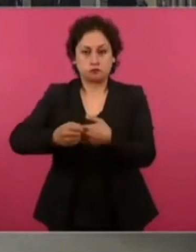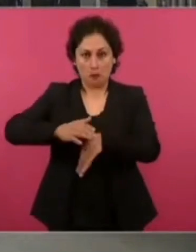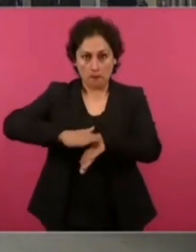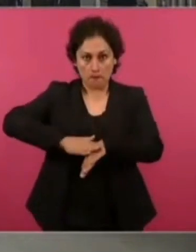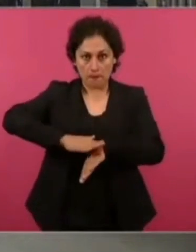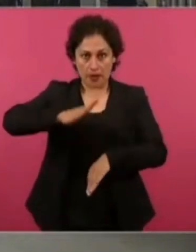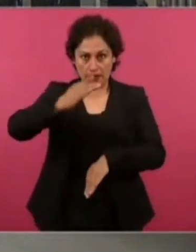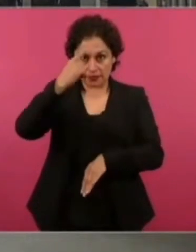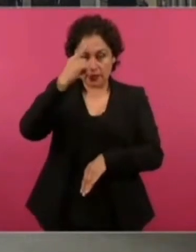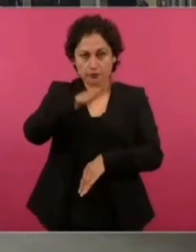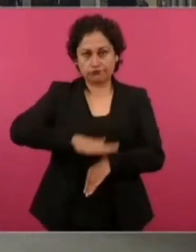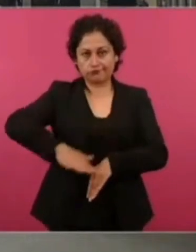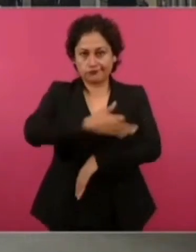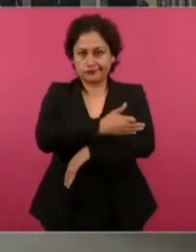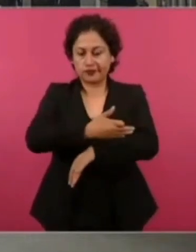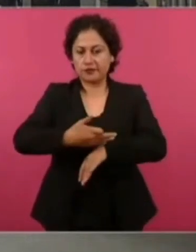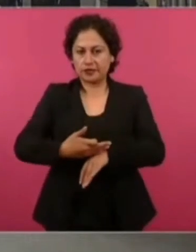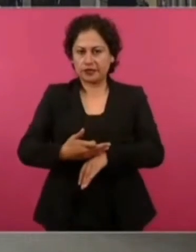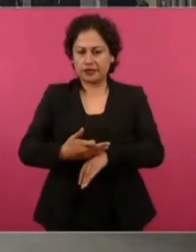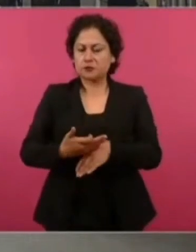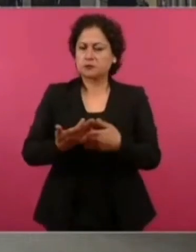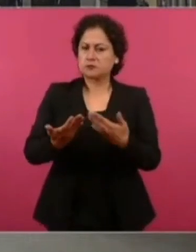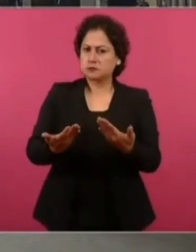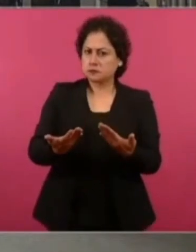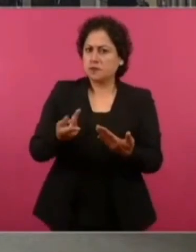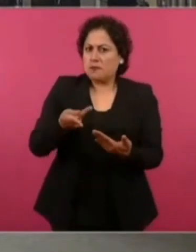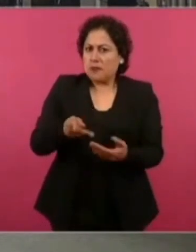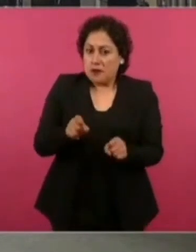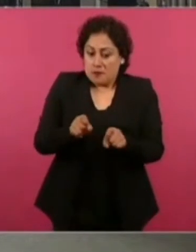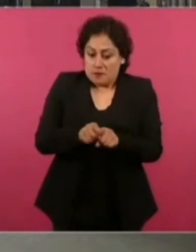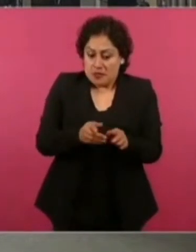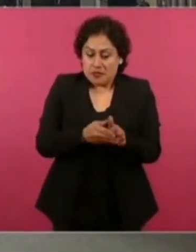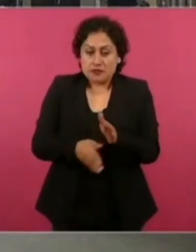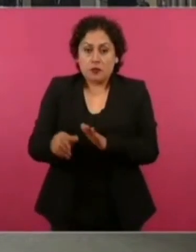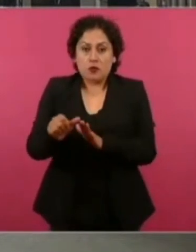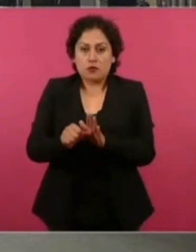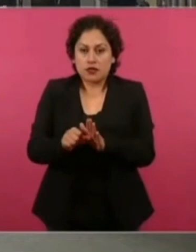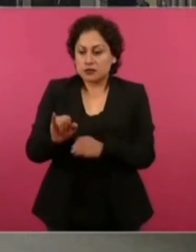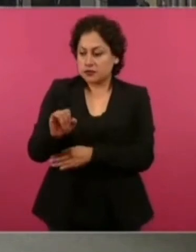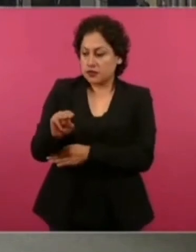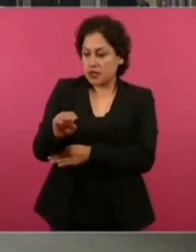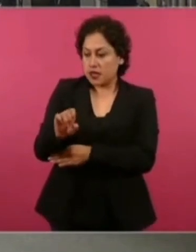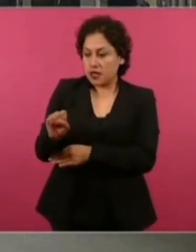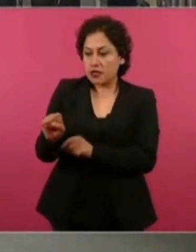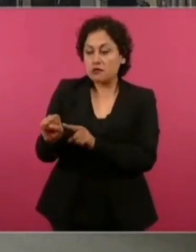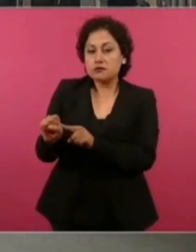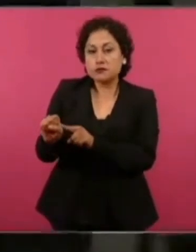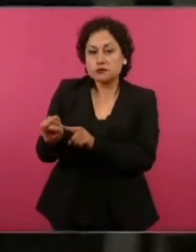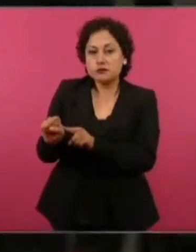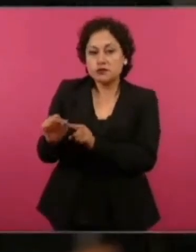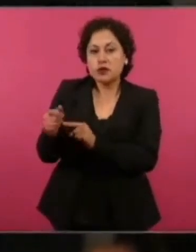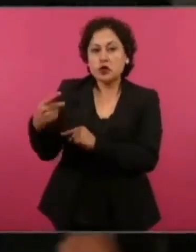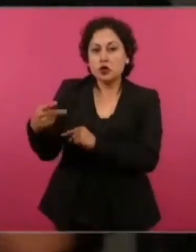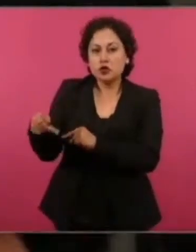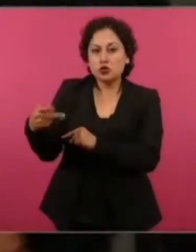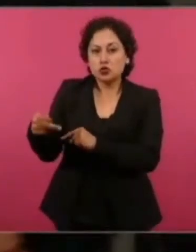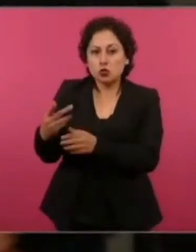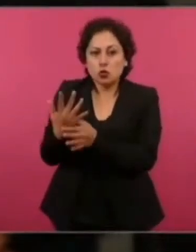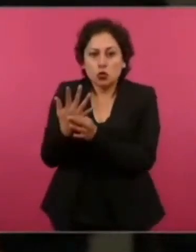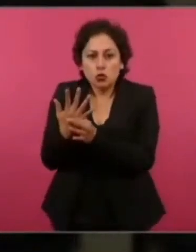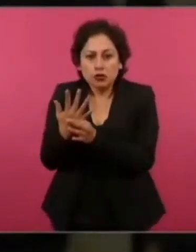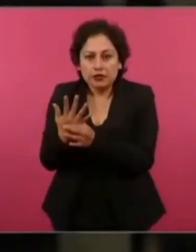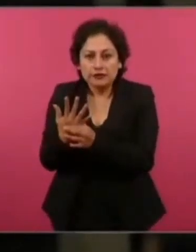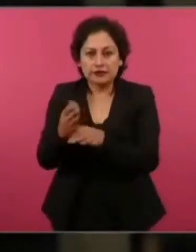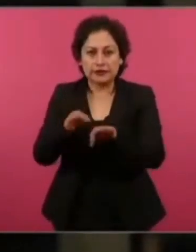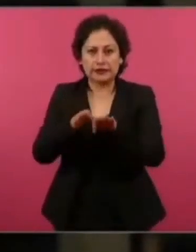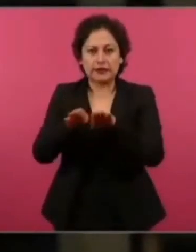las familias. Y sin embargo, en el mismo mes el Seguro Social reporta una caída en el empleo, 2,000 empleos